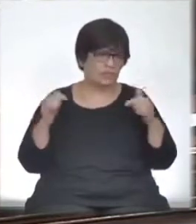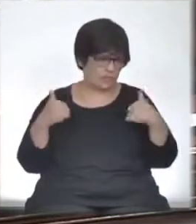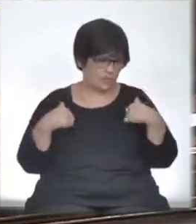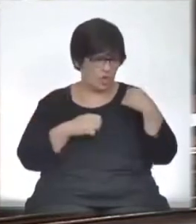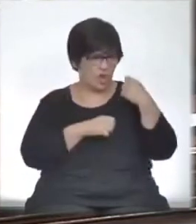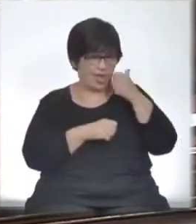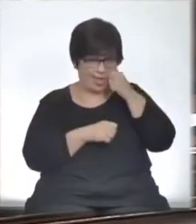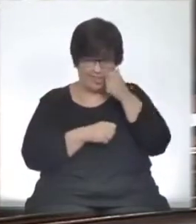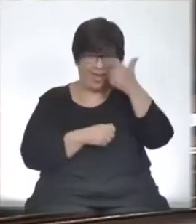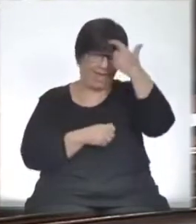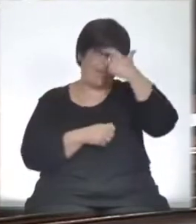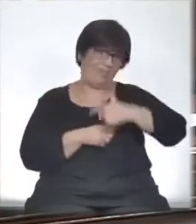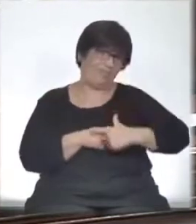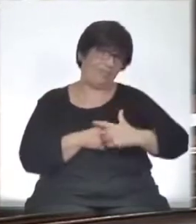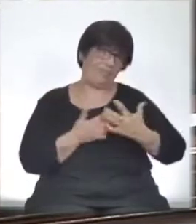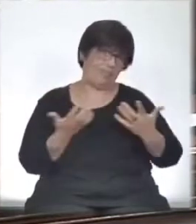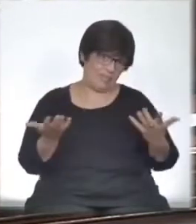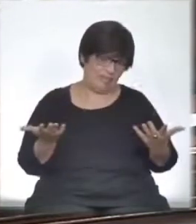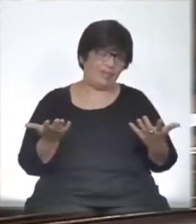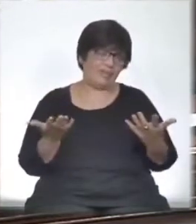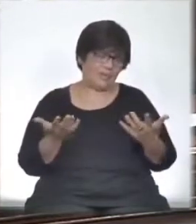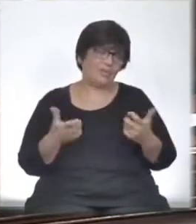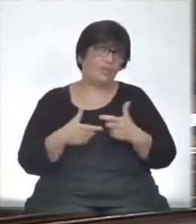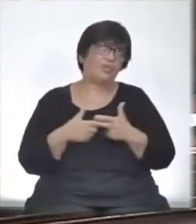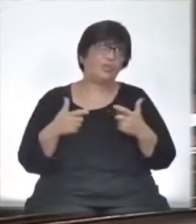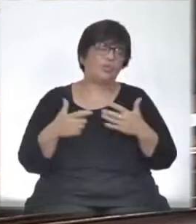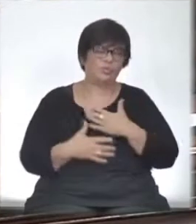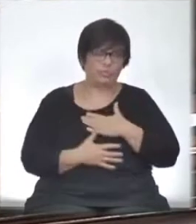dado esa bendición.